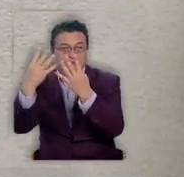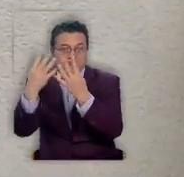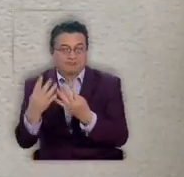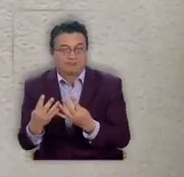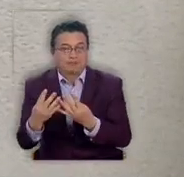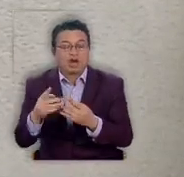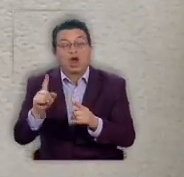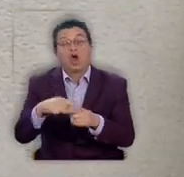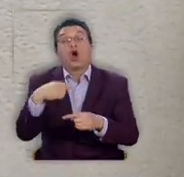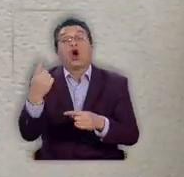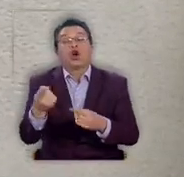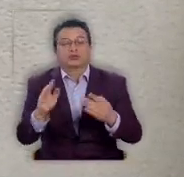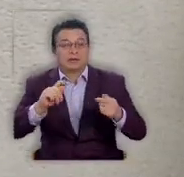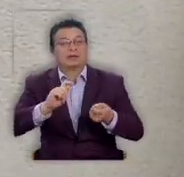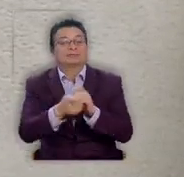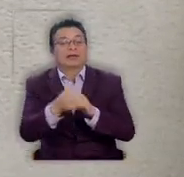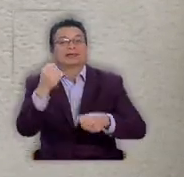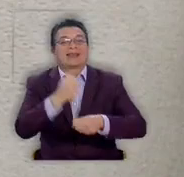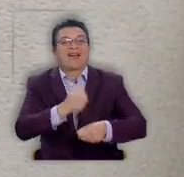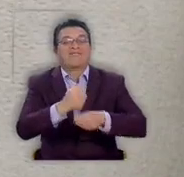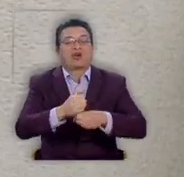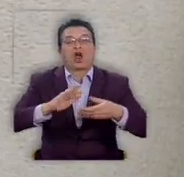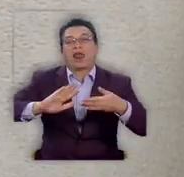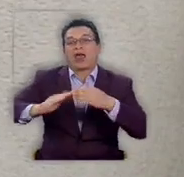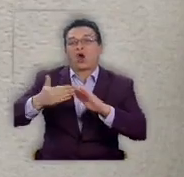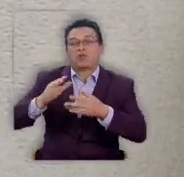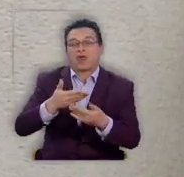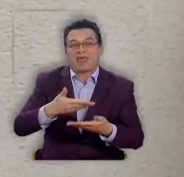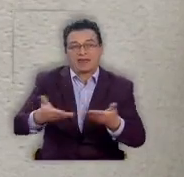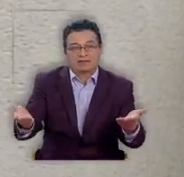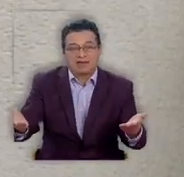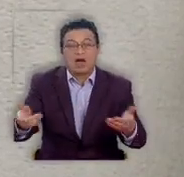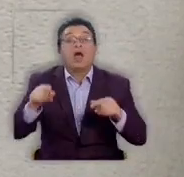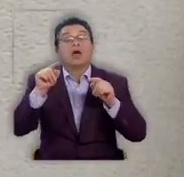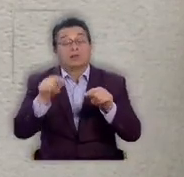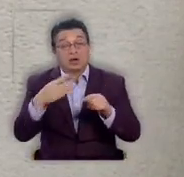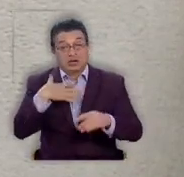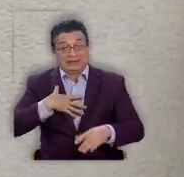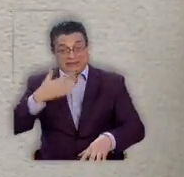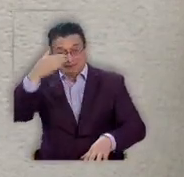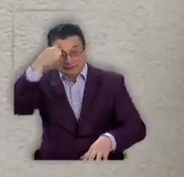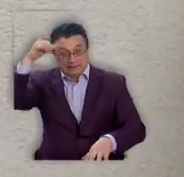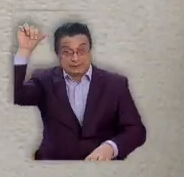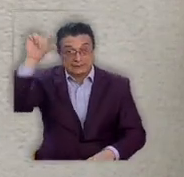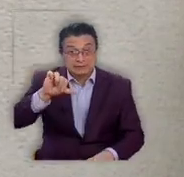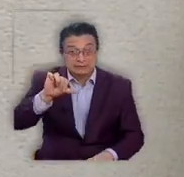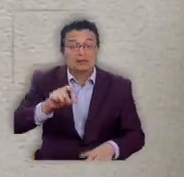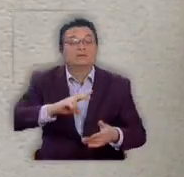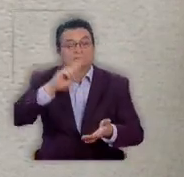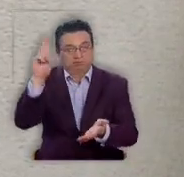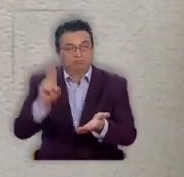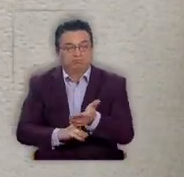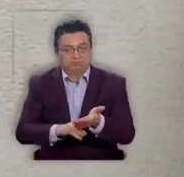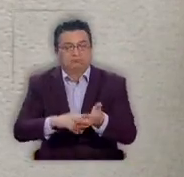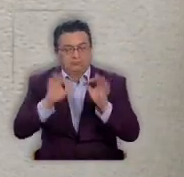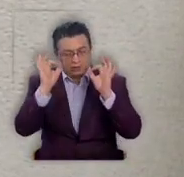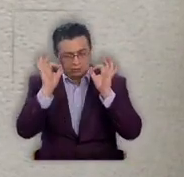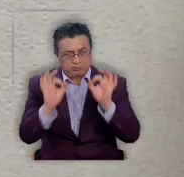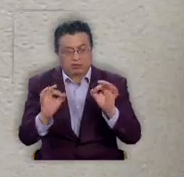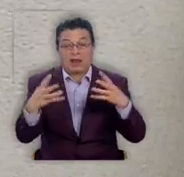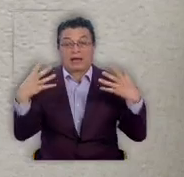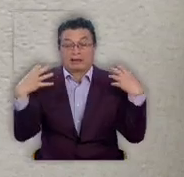serán conmutadas a trabajos comunitarios. Pero lo que queremos es que cuando se sancione, efectivamente, según